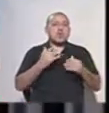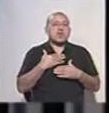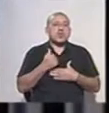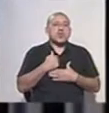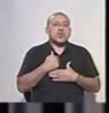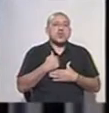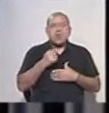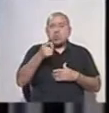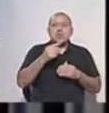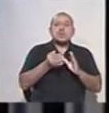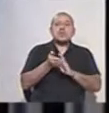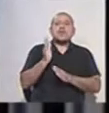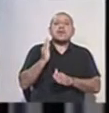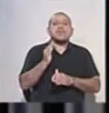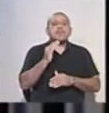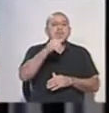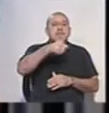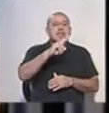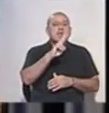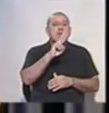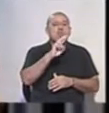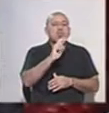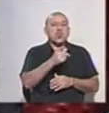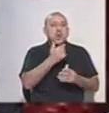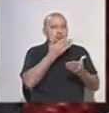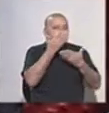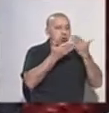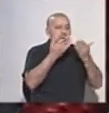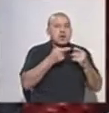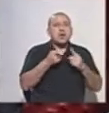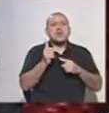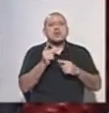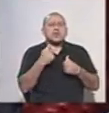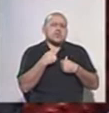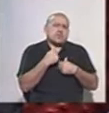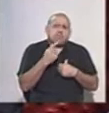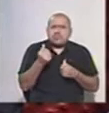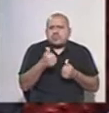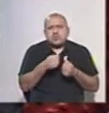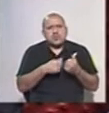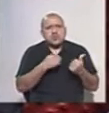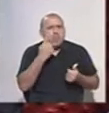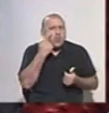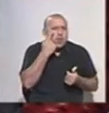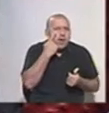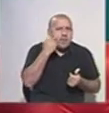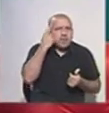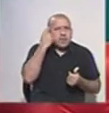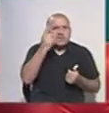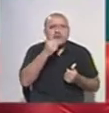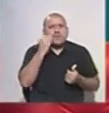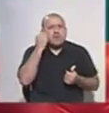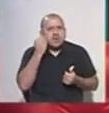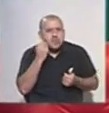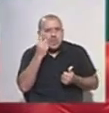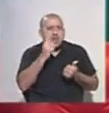van de la murga, se van para el tango siempre? O sea, ¿es como una diversión clásica? Para todos lados, hemos ido para todos lados. Los géneros, desde Brasil,